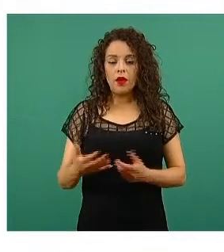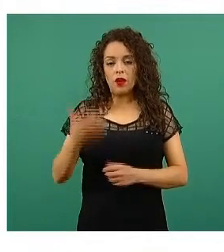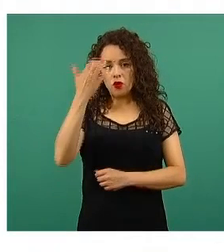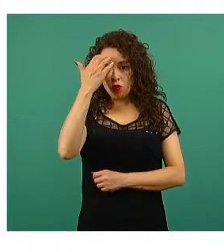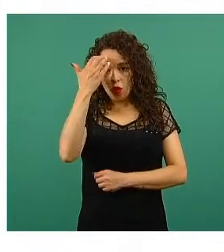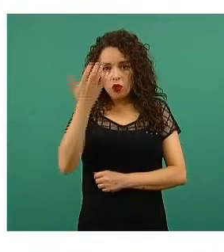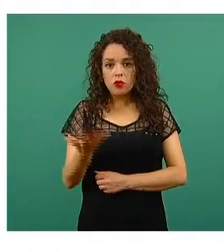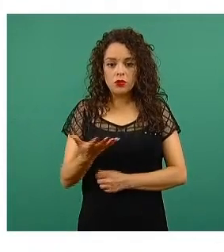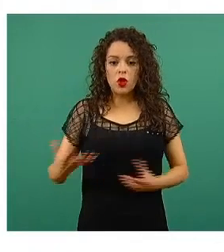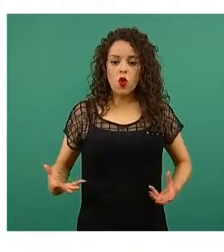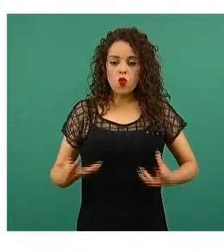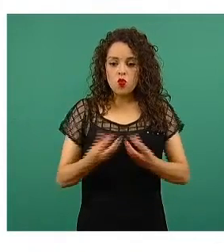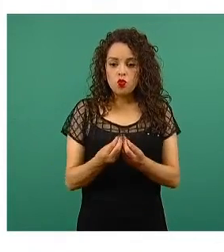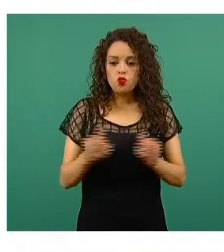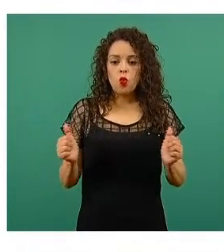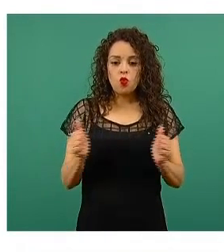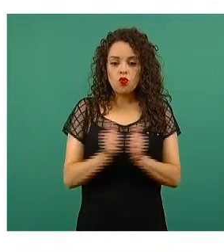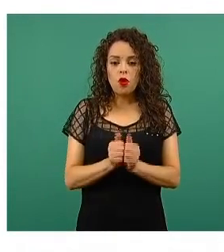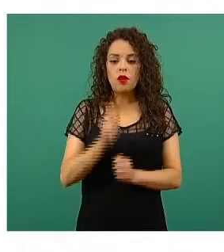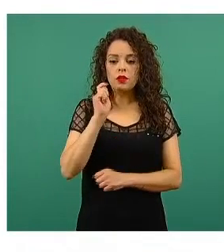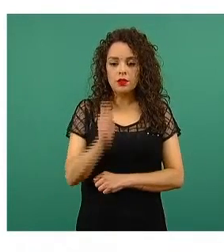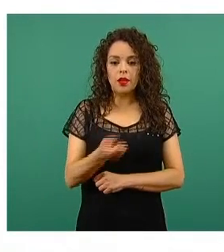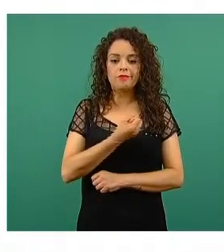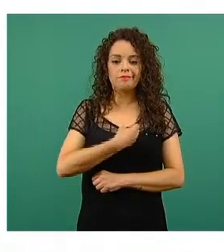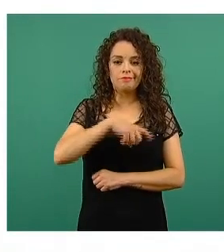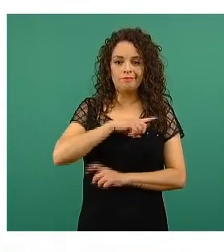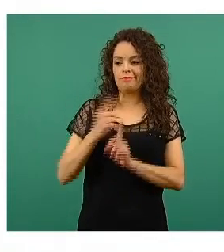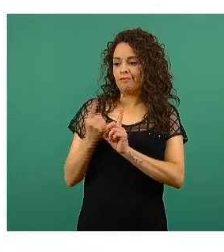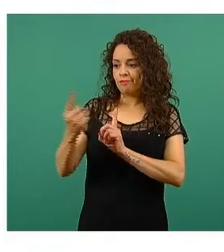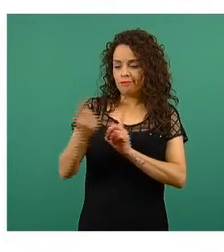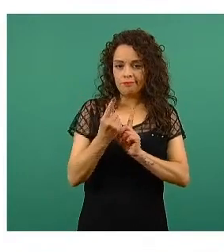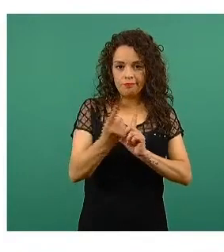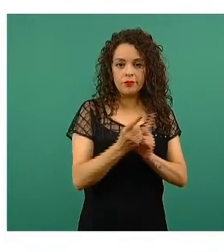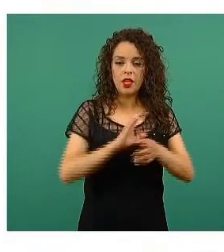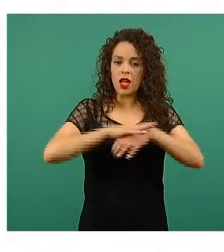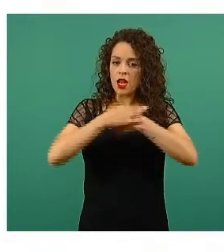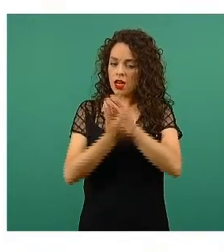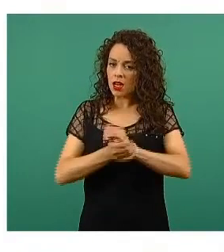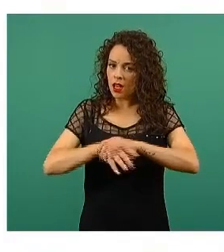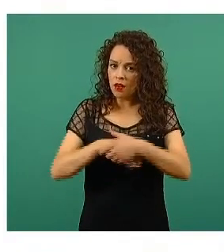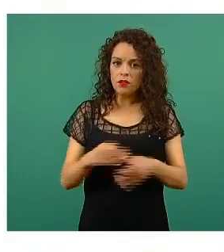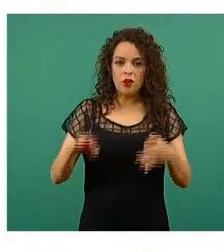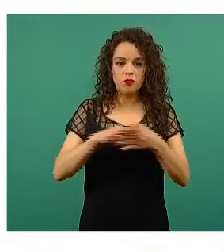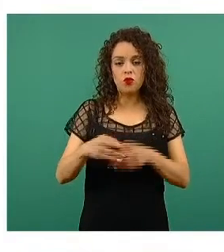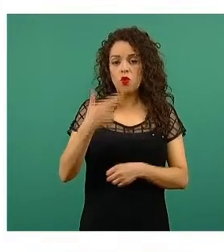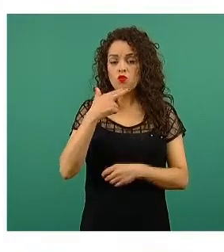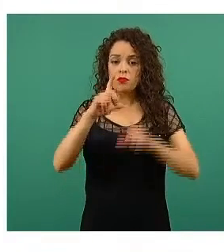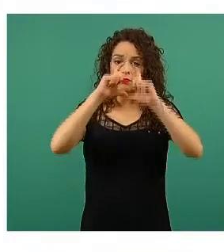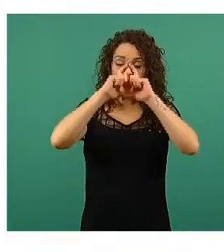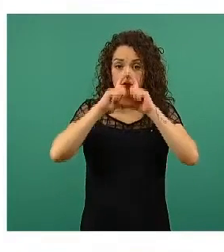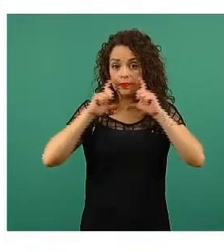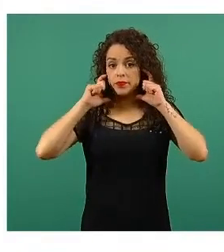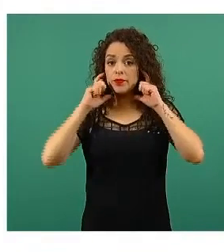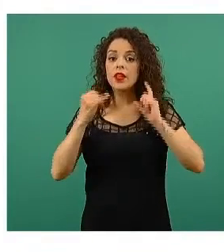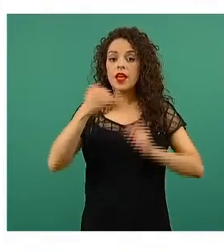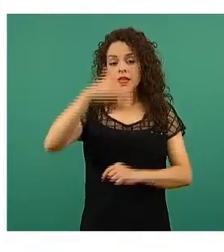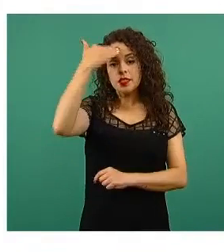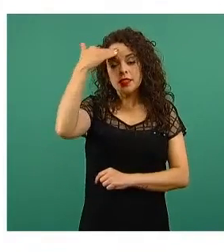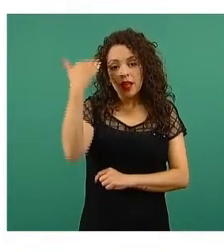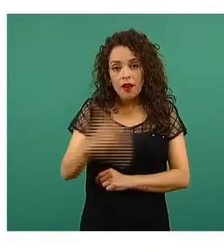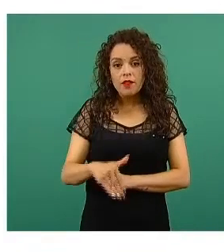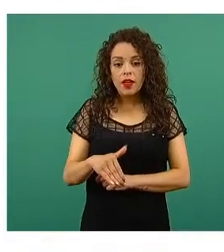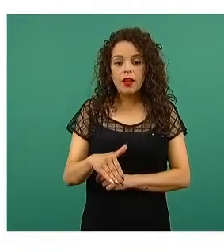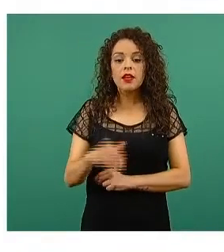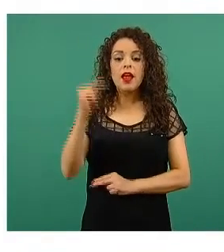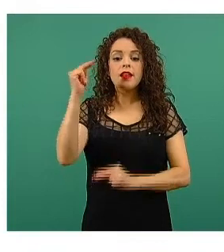con la sana distancia, el lavado de manos, el uso del cubrebocas y el saber en